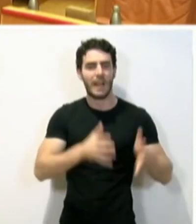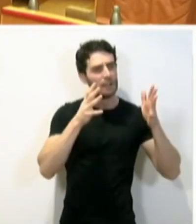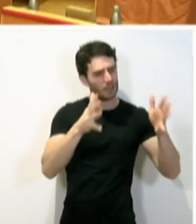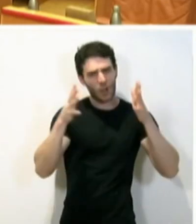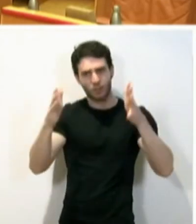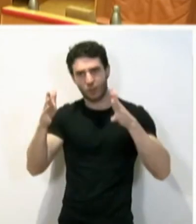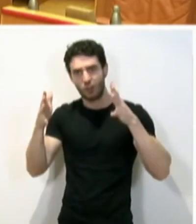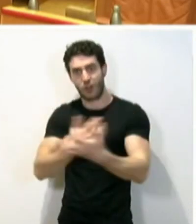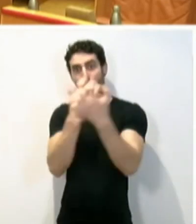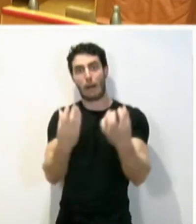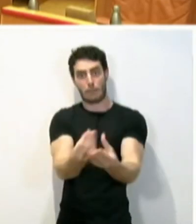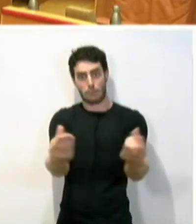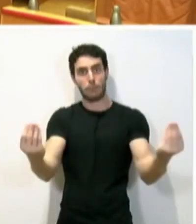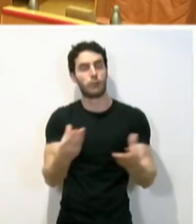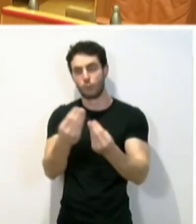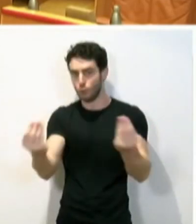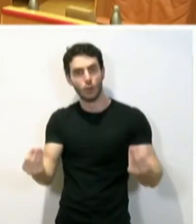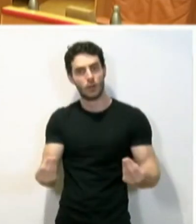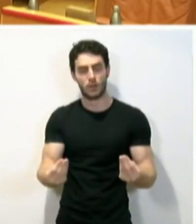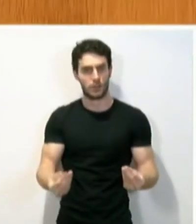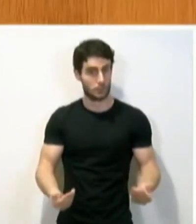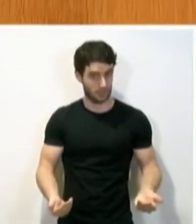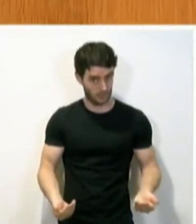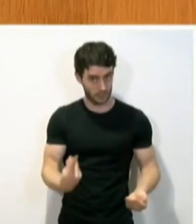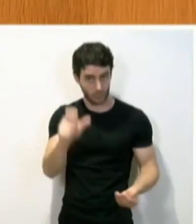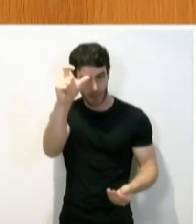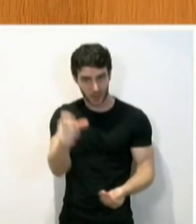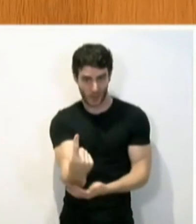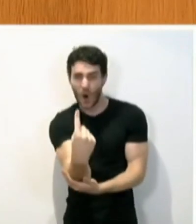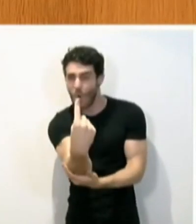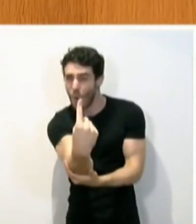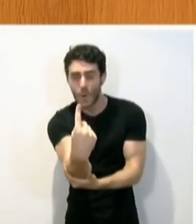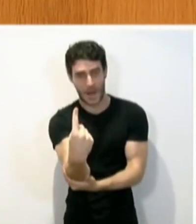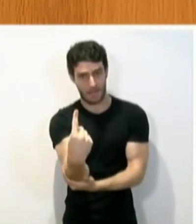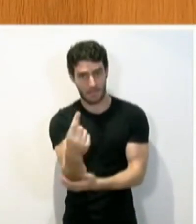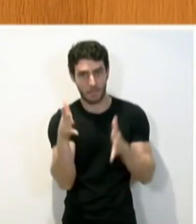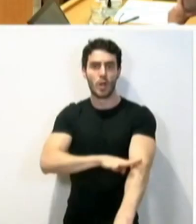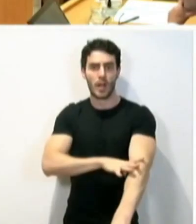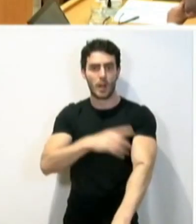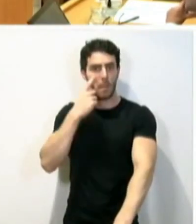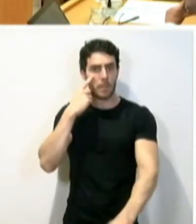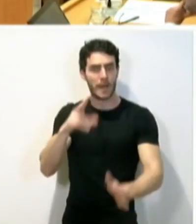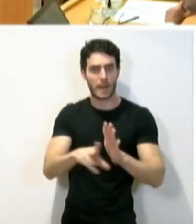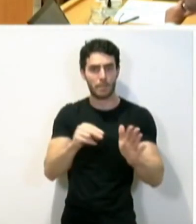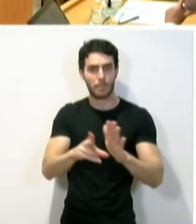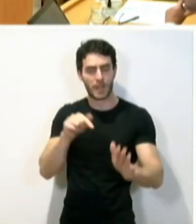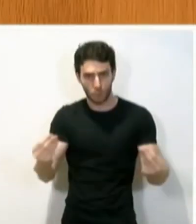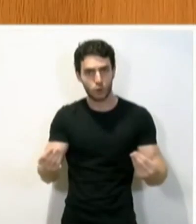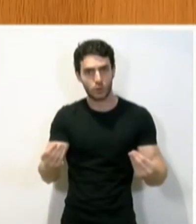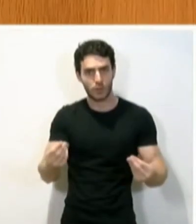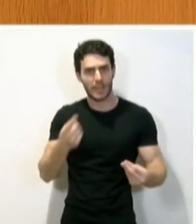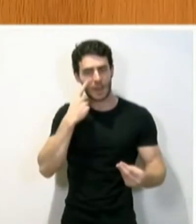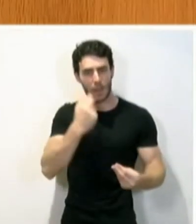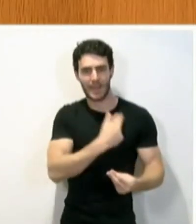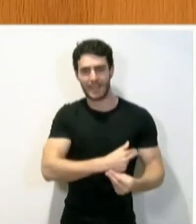que tienen ustedes, entre tantos asesores, ustedes no han encontrado a nadie que les asesore sobre esta cuestión? No piense que los cristianos,